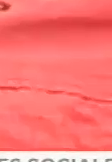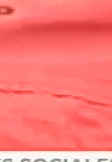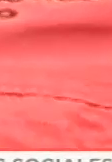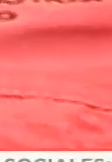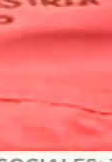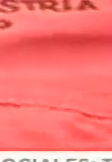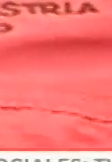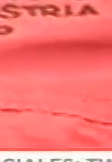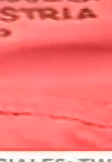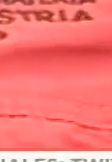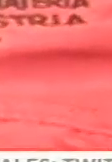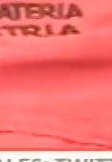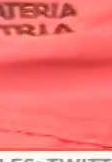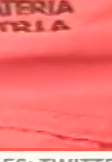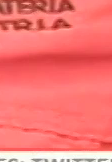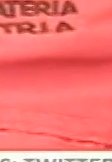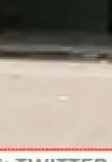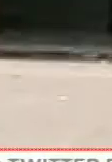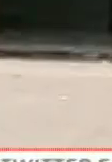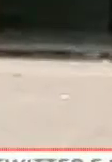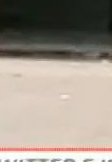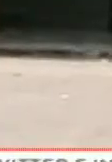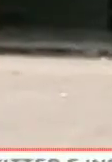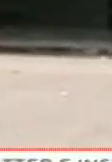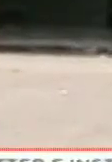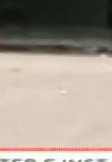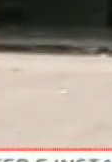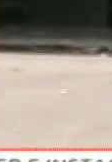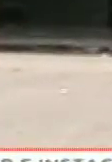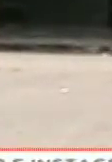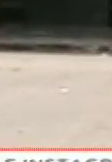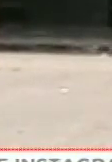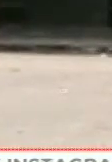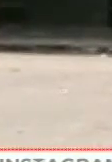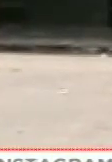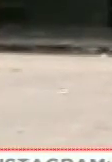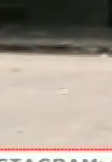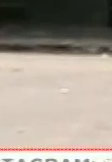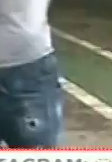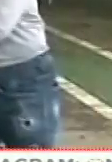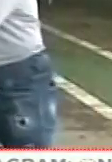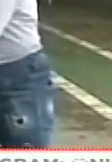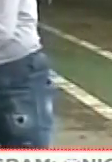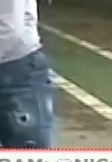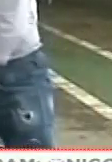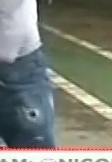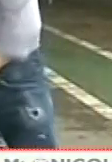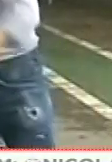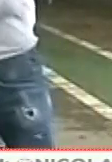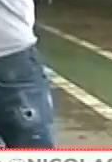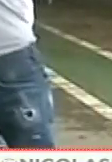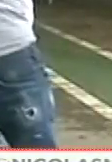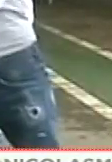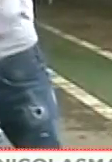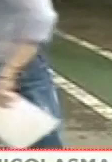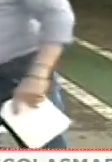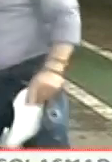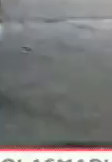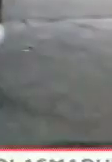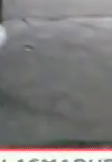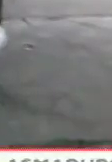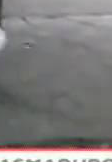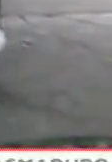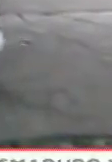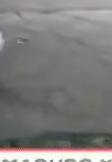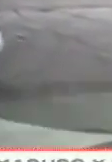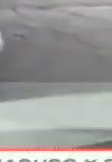acompaña Javier Rodríguez, su presidente, también Marilín Valladares, vocera del Consejo Científico, una